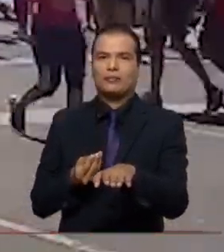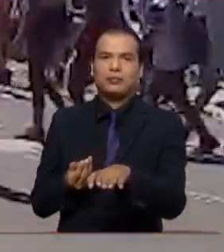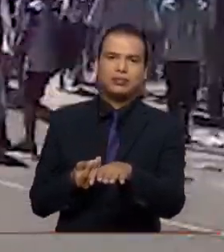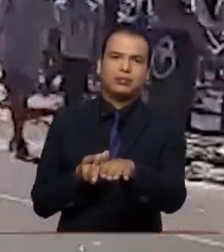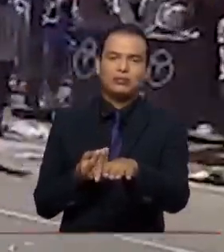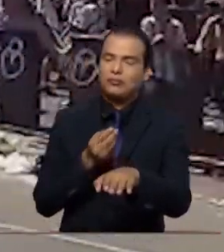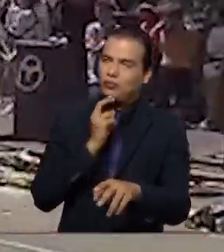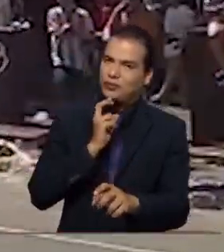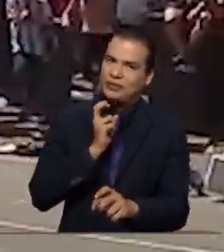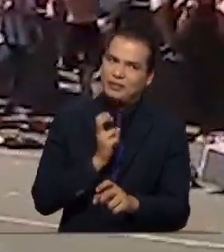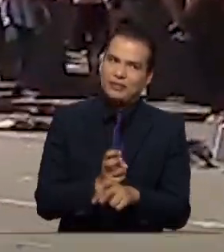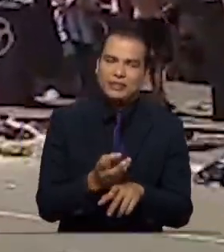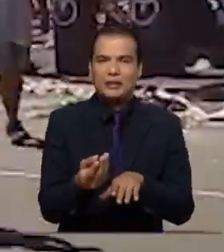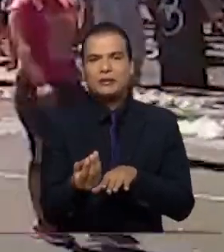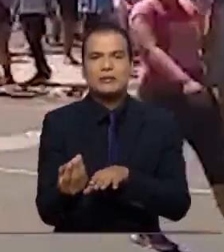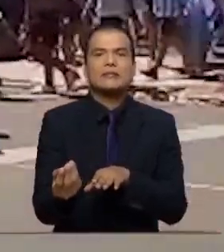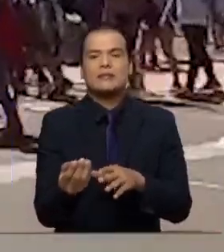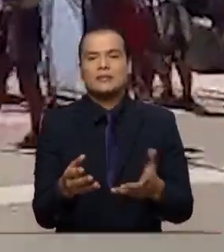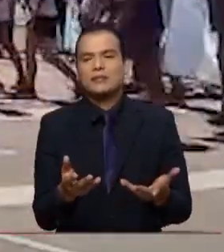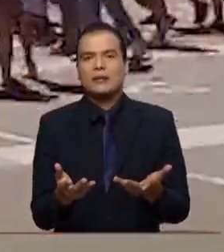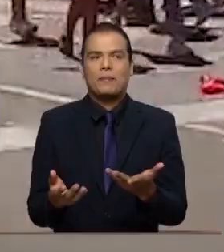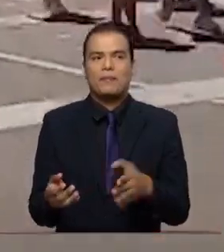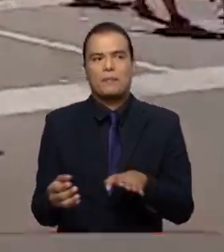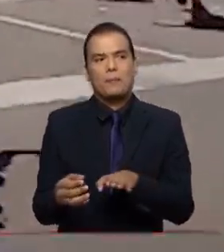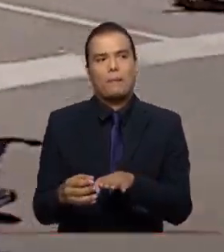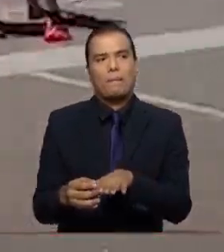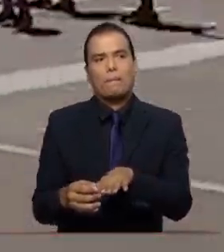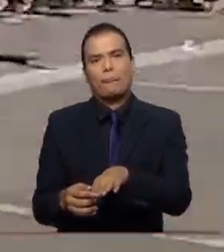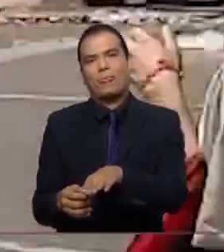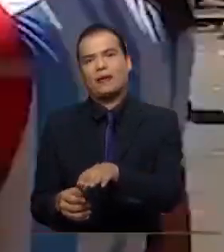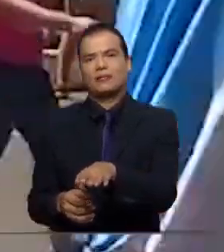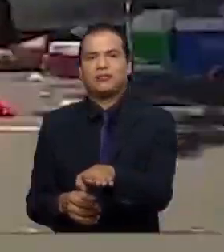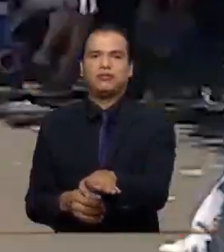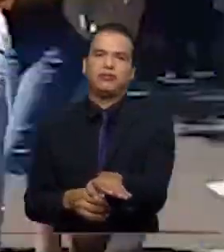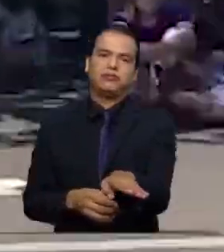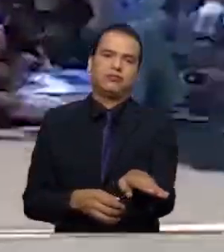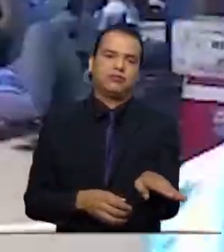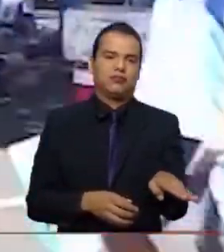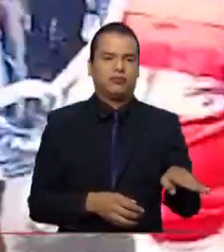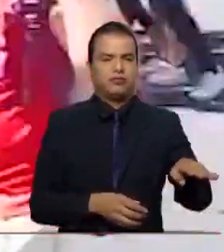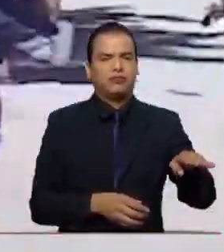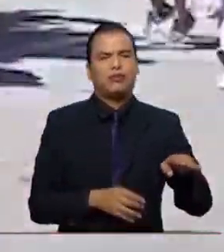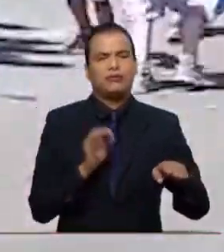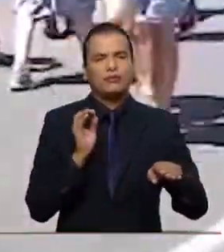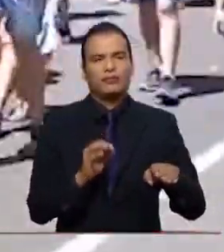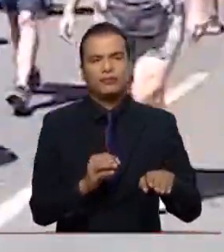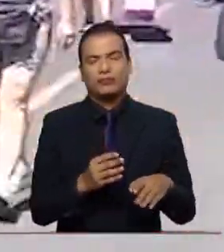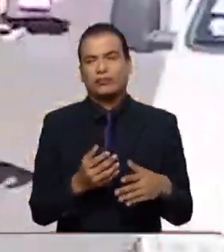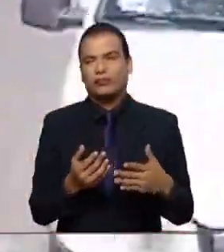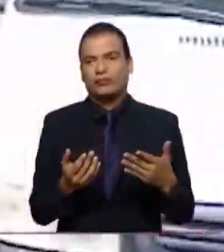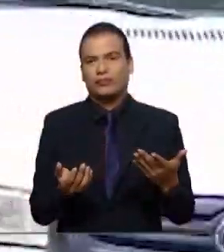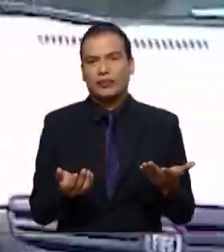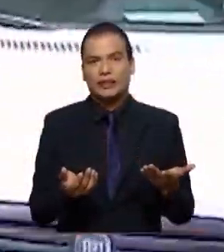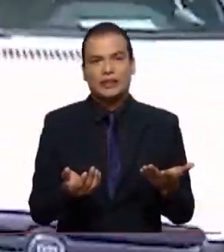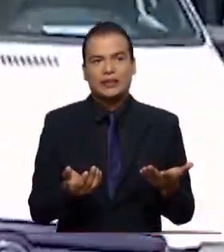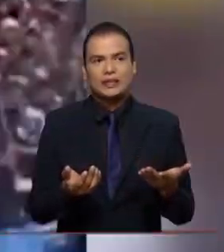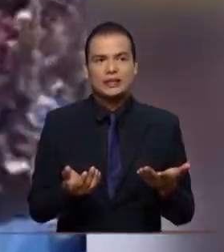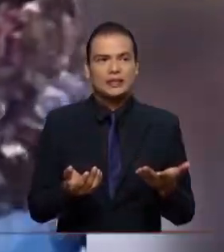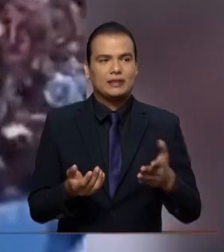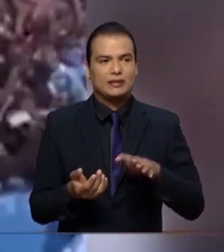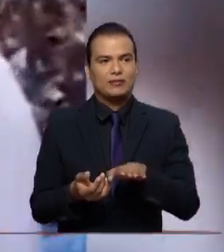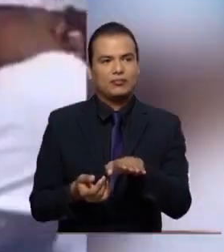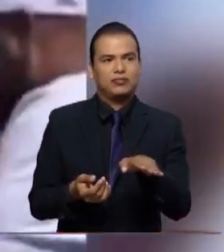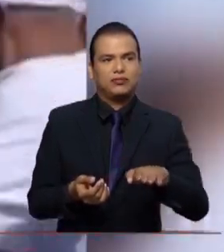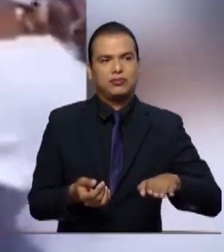bus en el que se movilizaban los campeones, quienes debieron salir del lugar, escuchen bien, a bordo de helicópteros. Sin